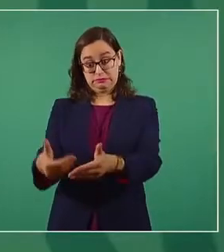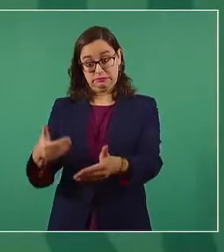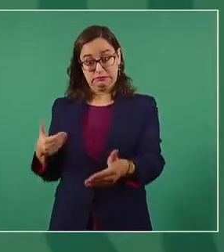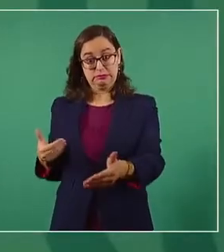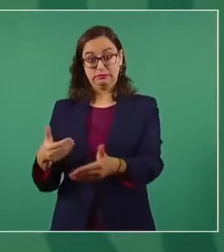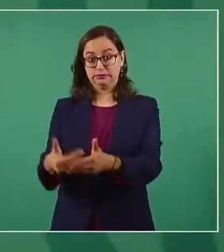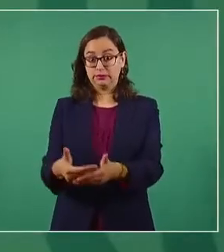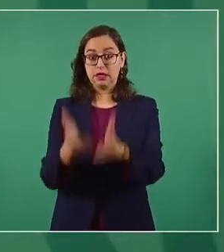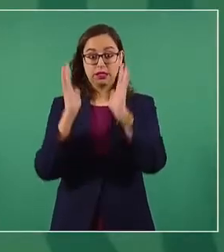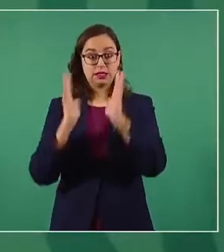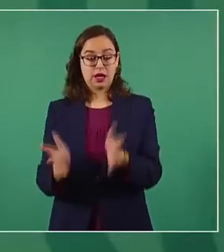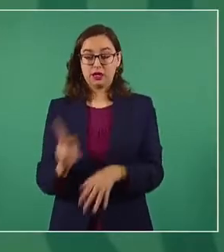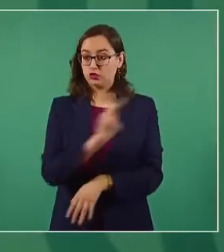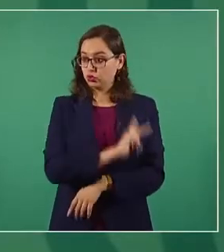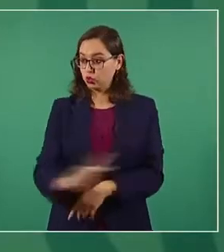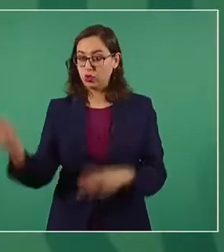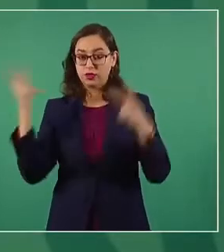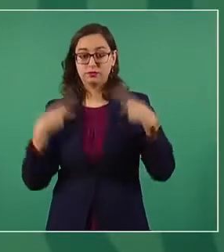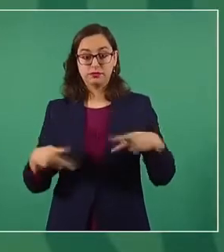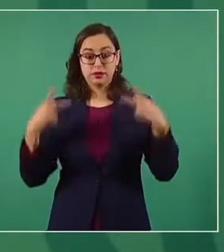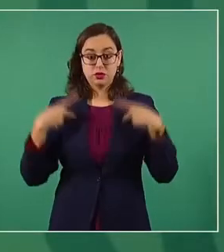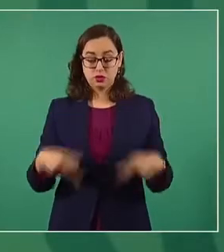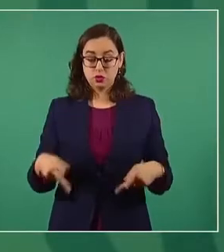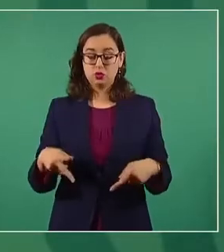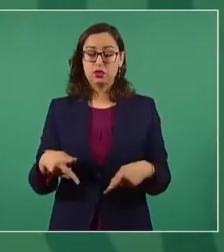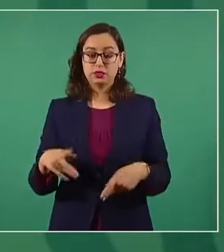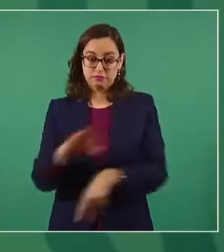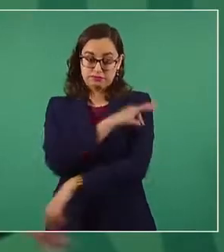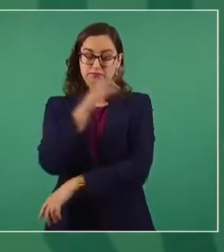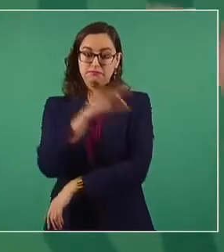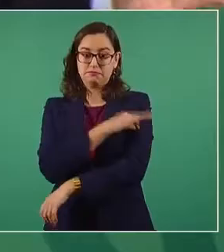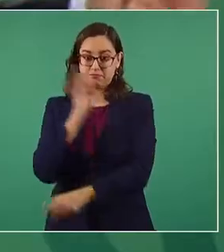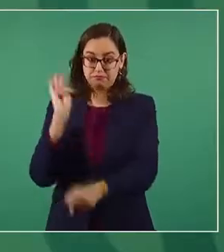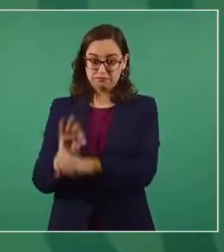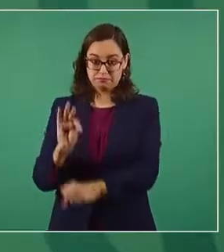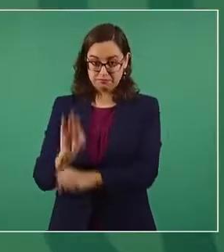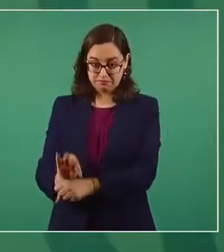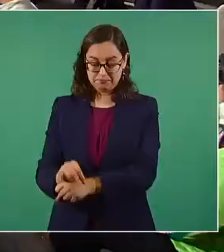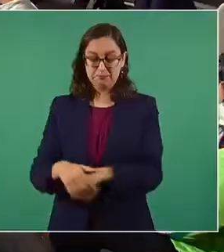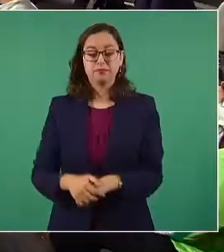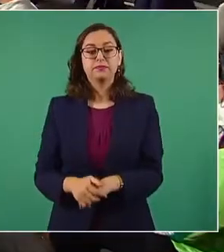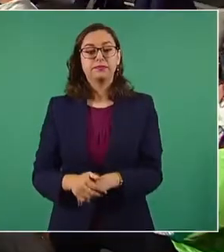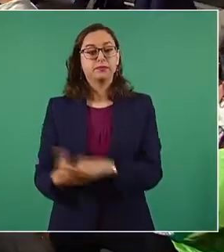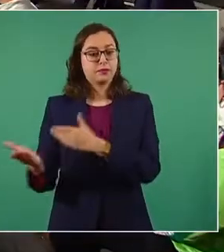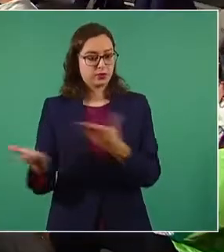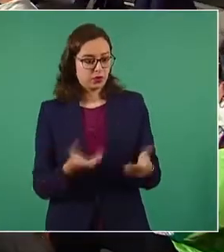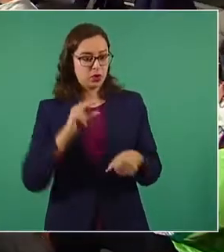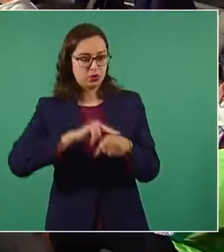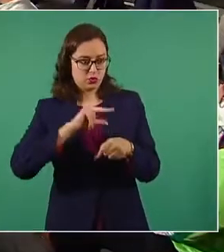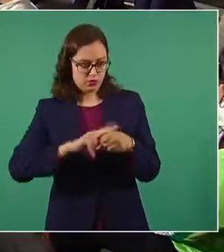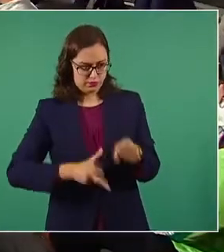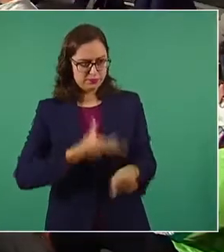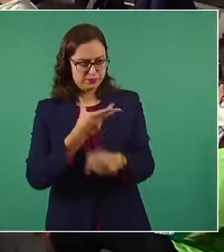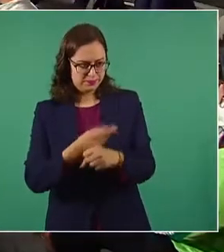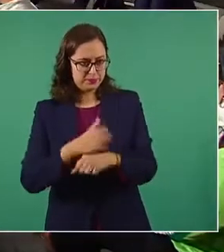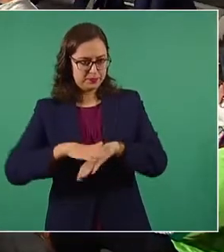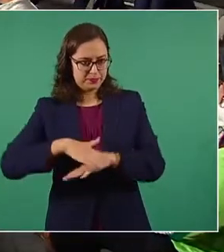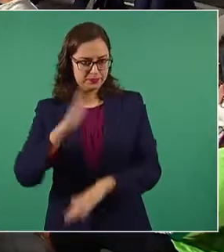estemos todos vacunados, cuando menos con una dosis, pero el doctor puede ampliar.